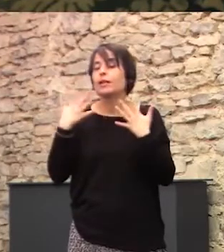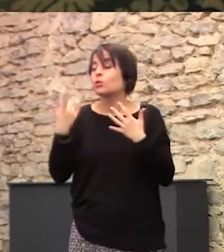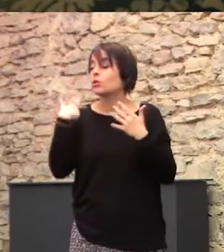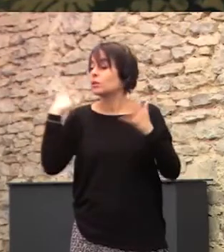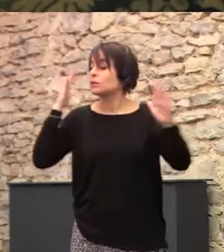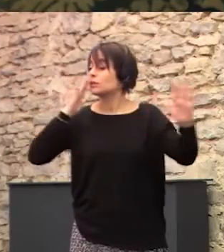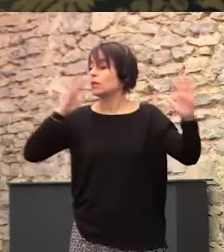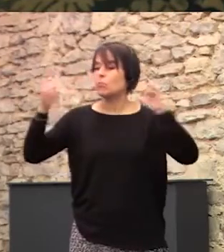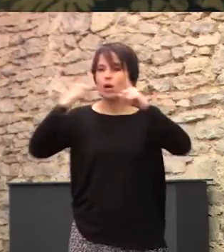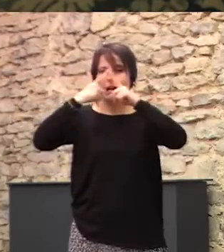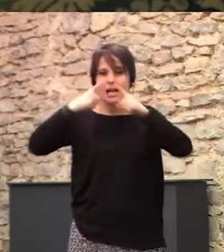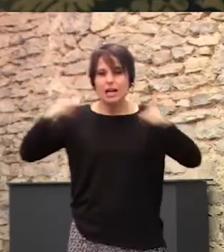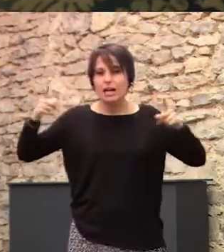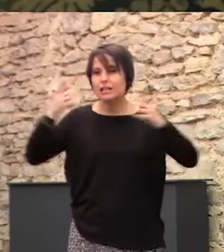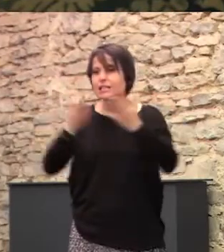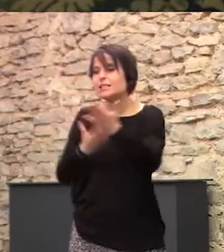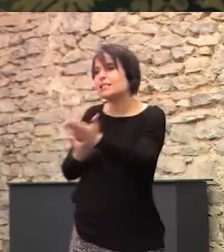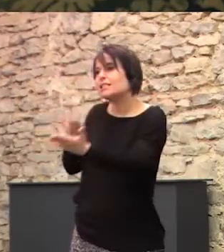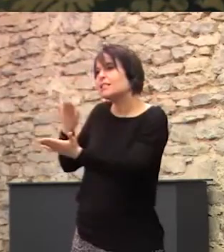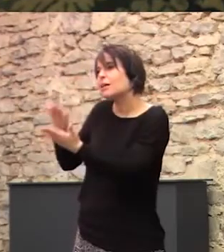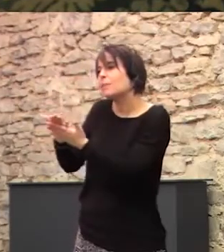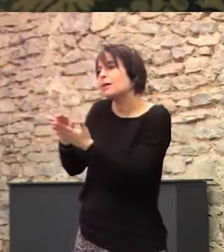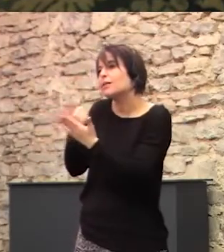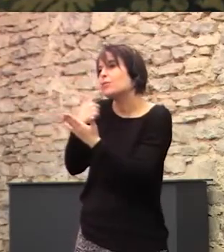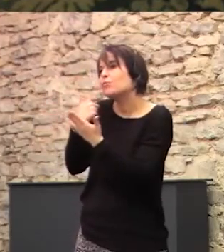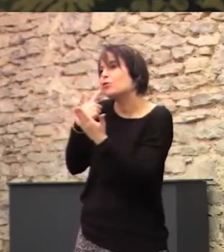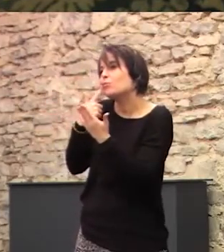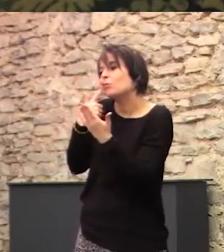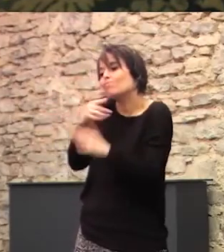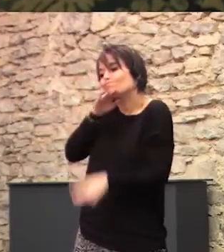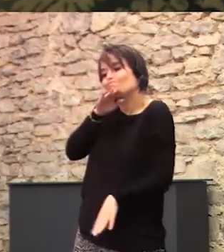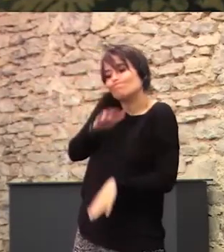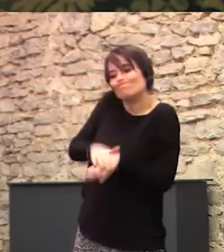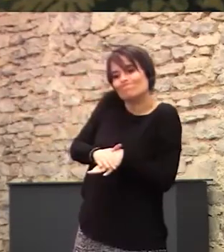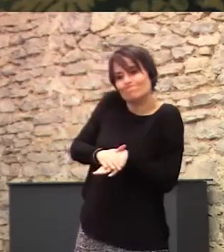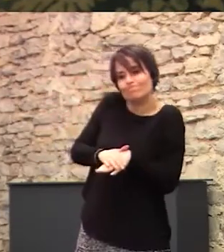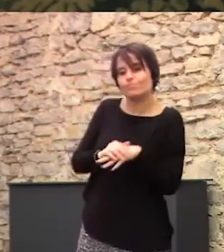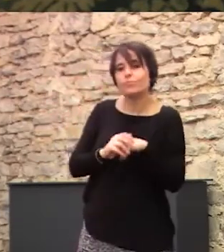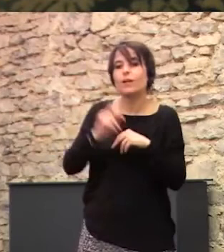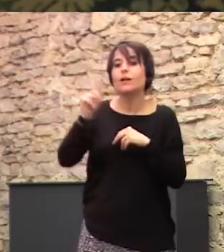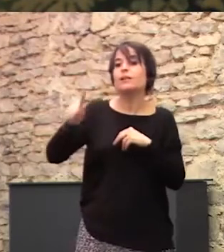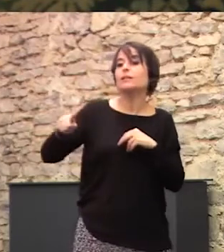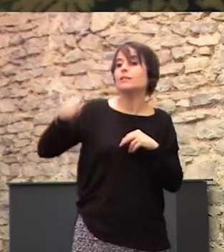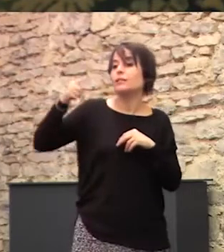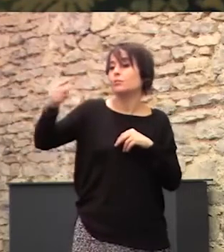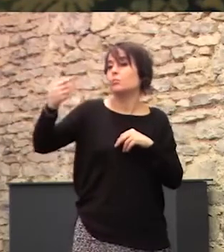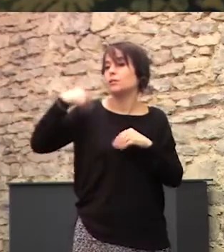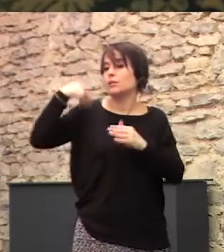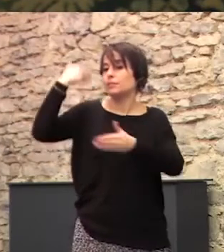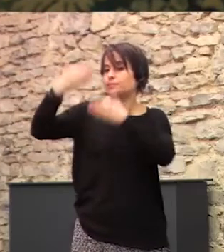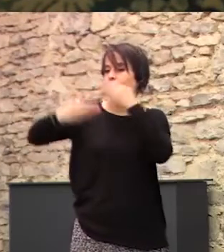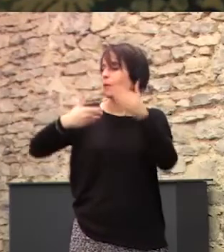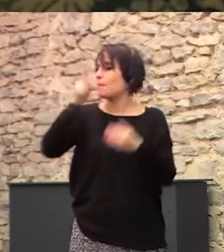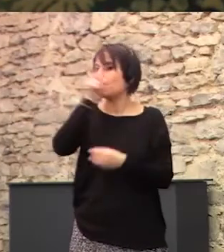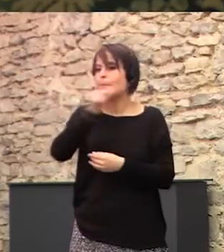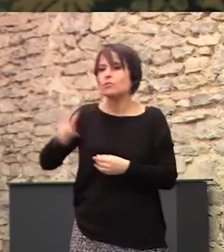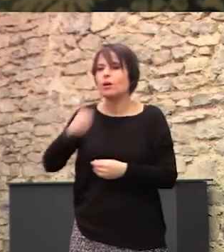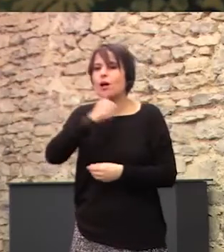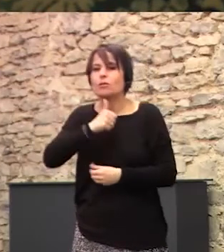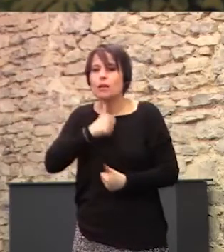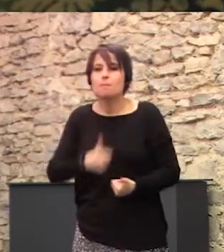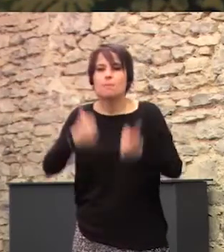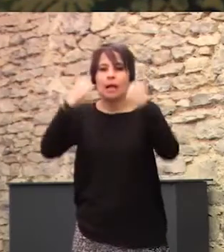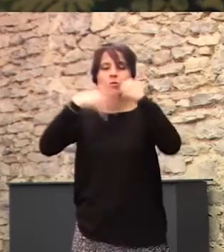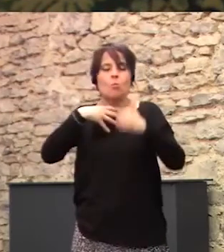mucho tiempo se les ha pedido no reaccionar. Uh-huh. Luego, después de un tiempo, la gente no podía más